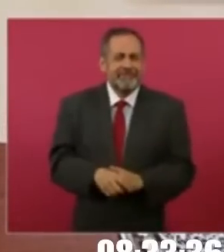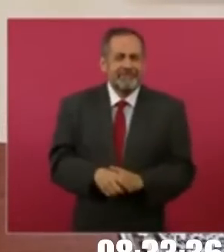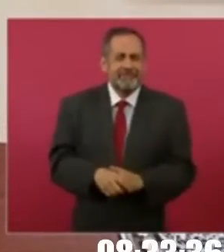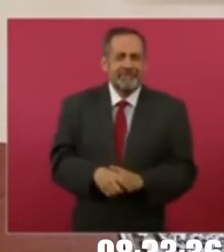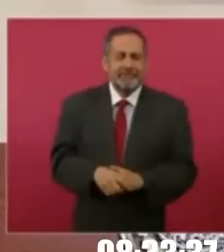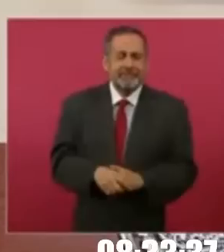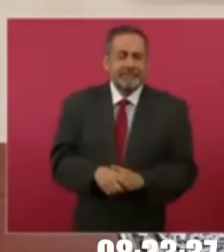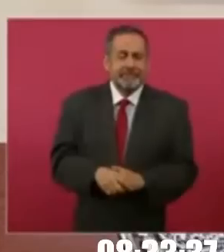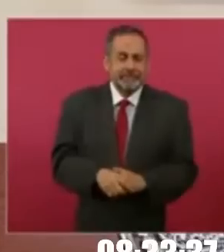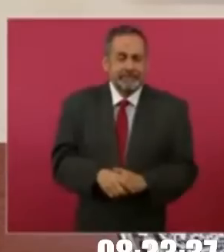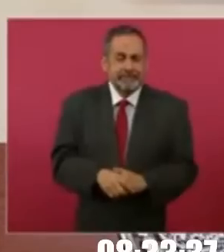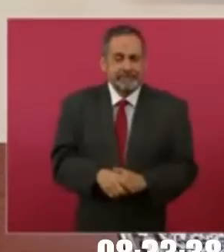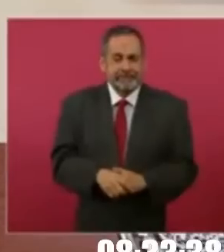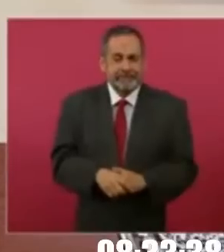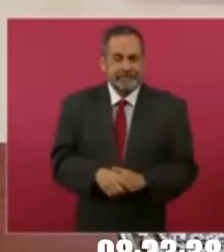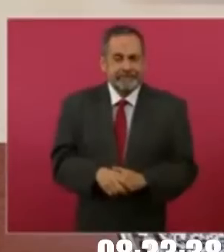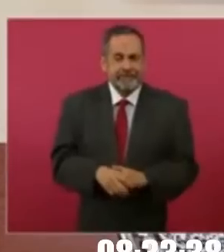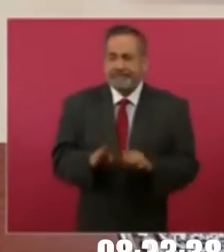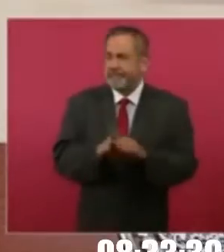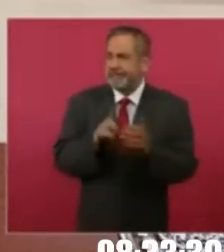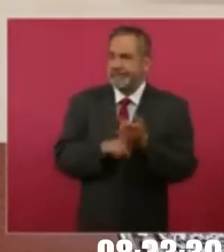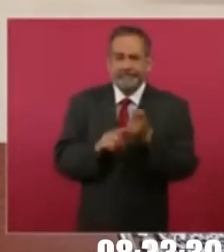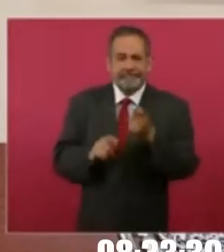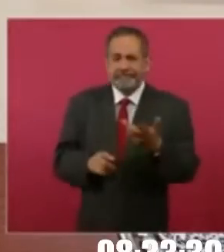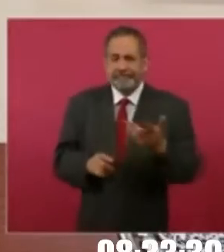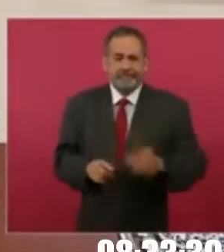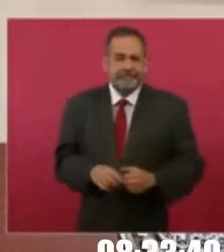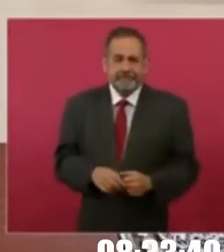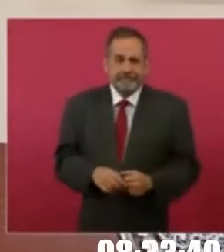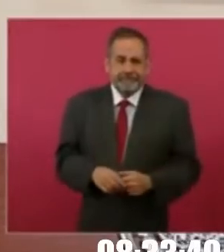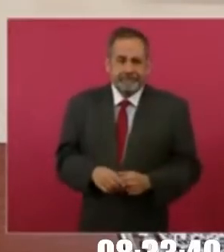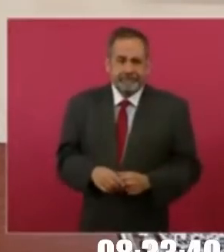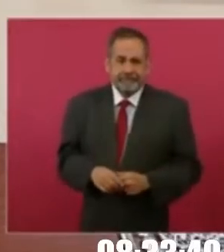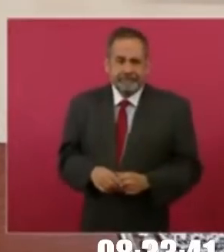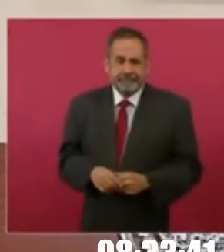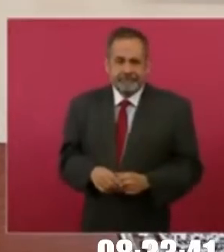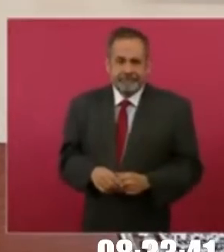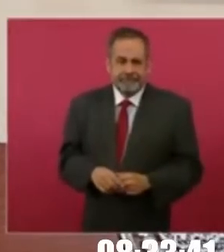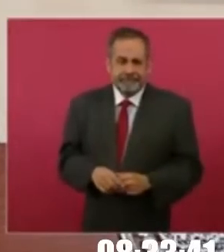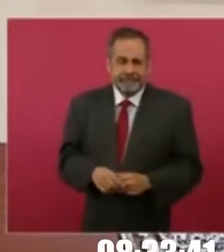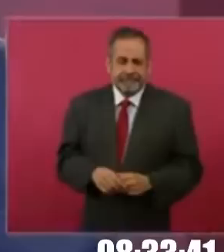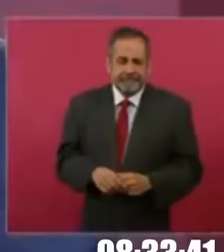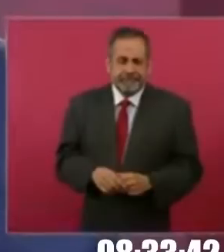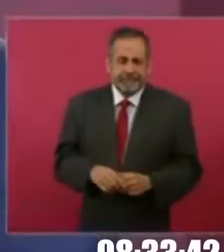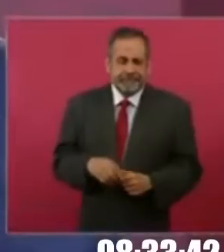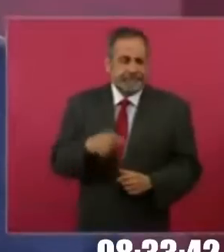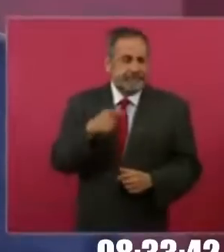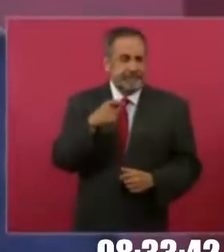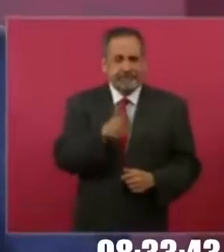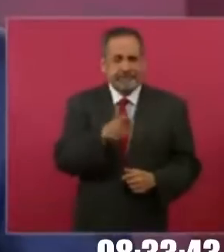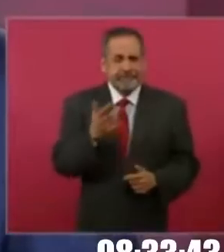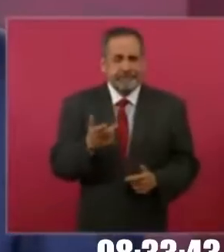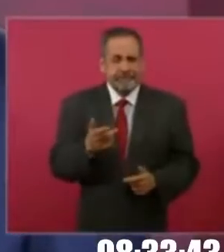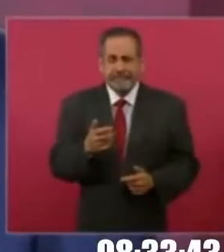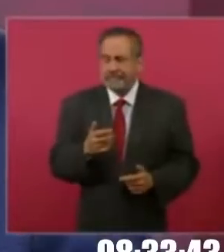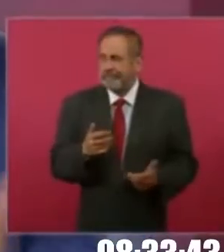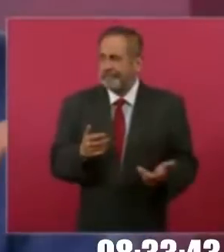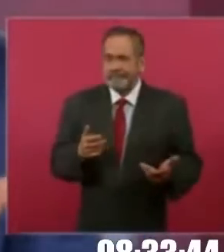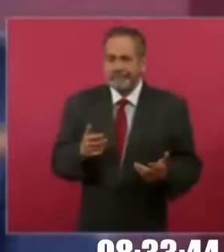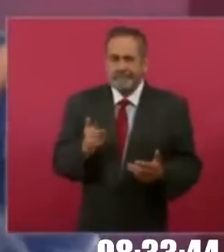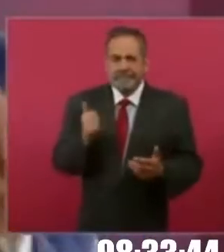ni siquiera este hacen algo para